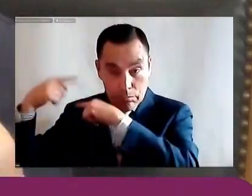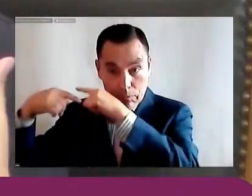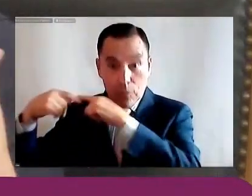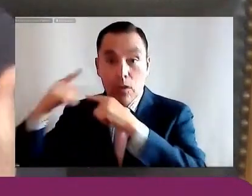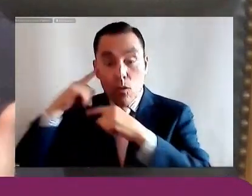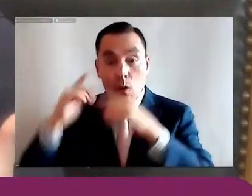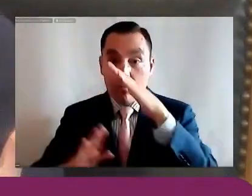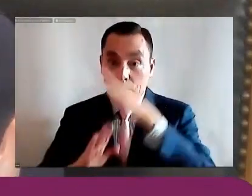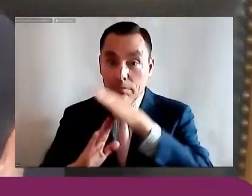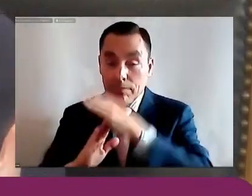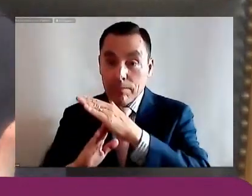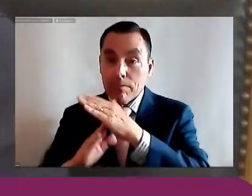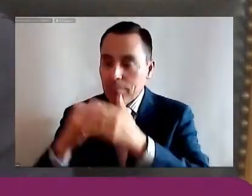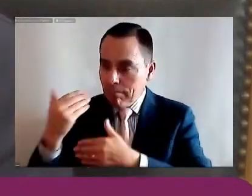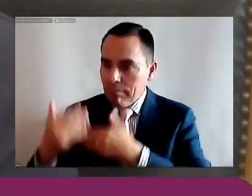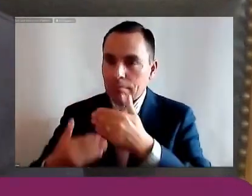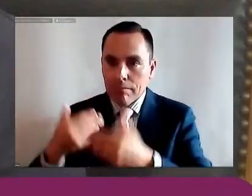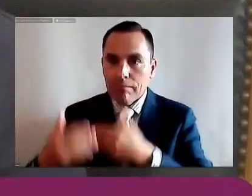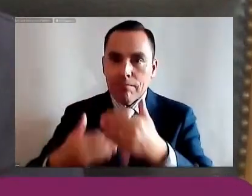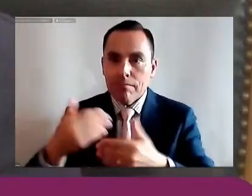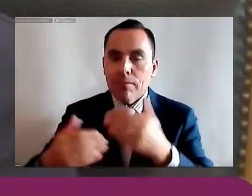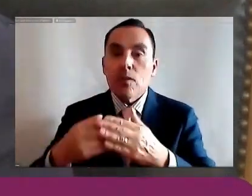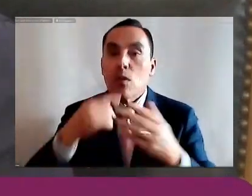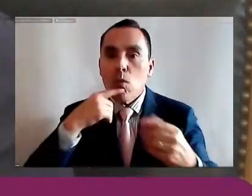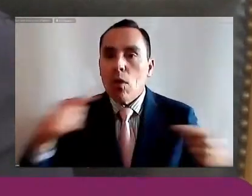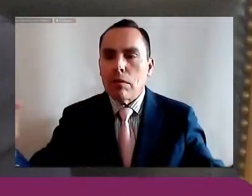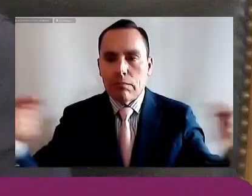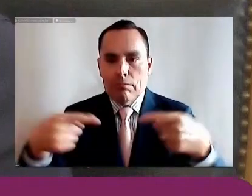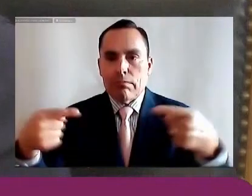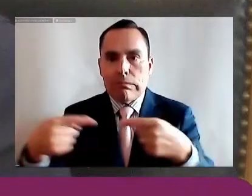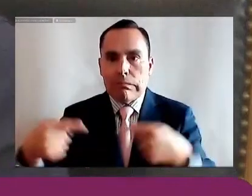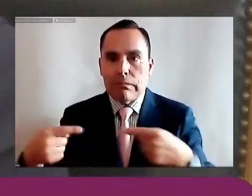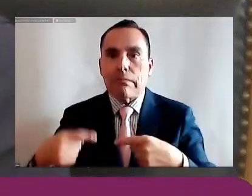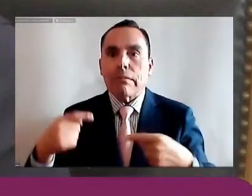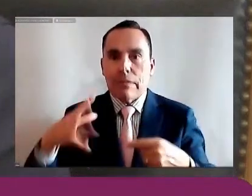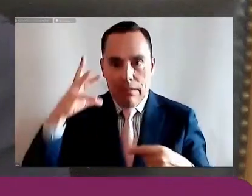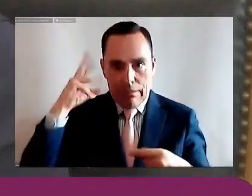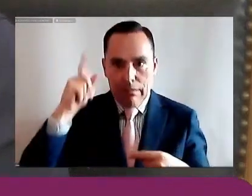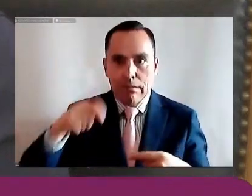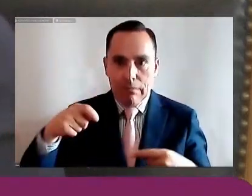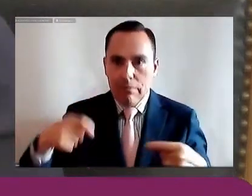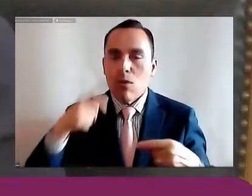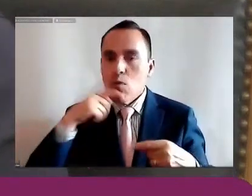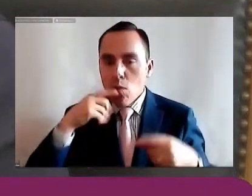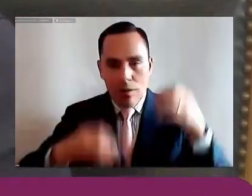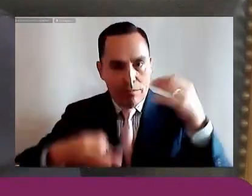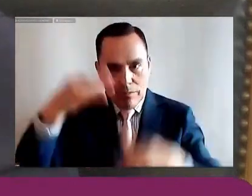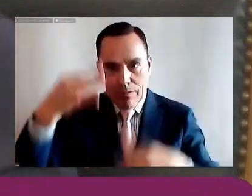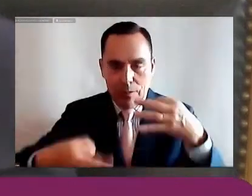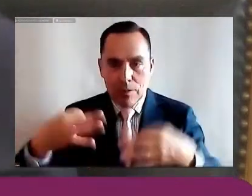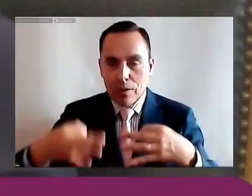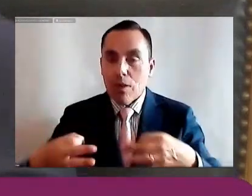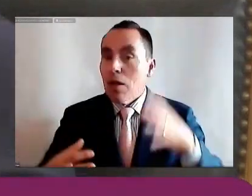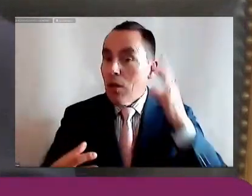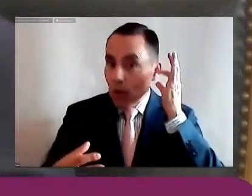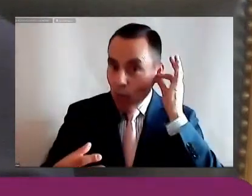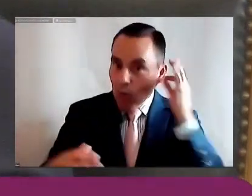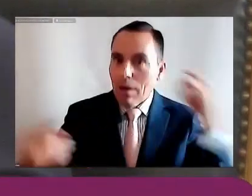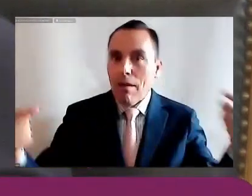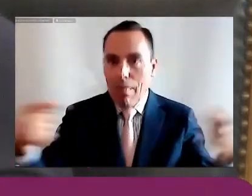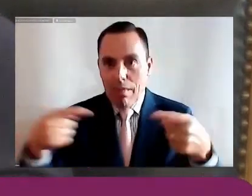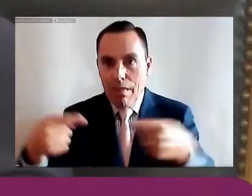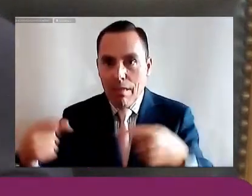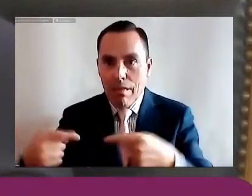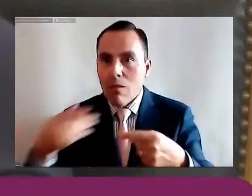los involucrados en un conflicto de carácter jurídico, y en este caso particularmente a las mujeres, ¿cierto? Y